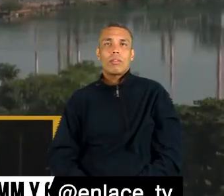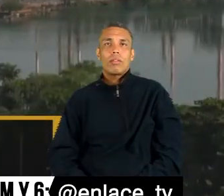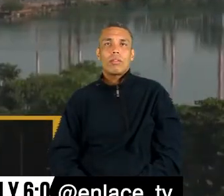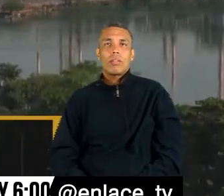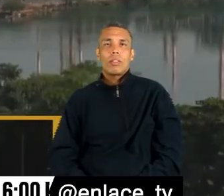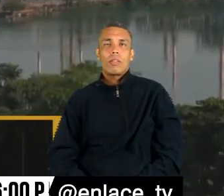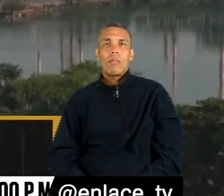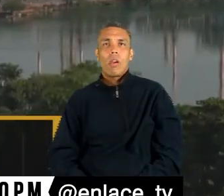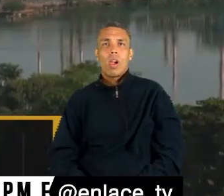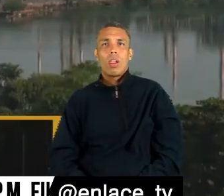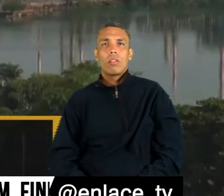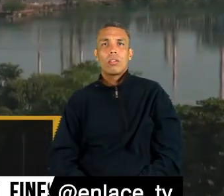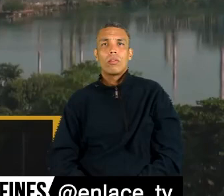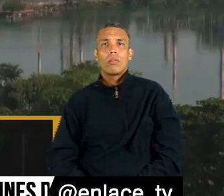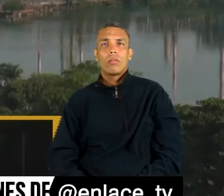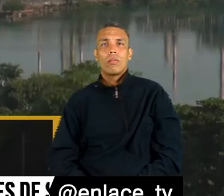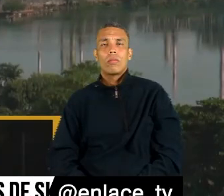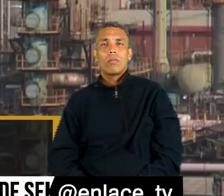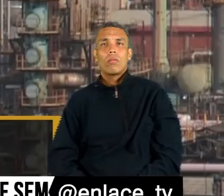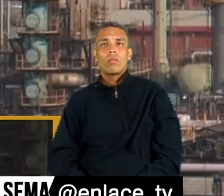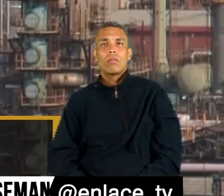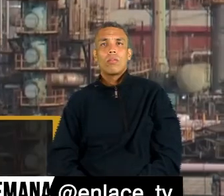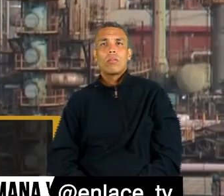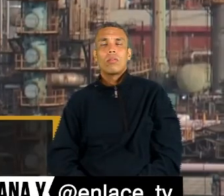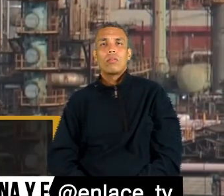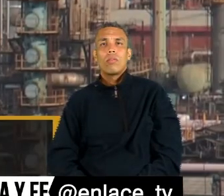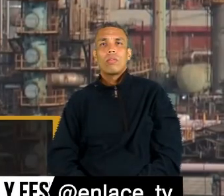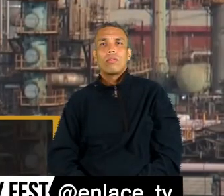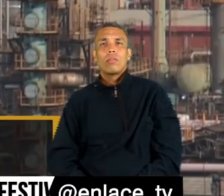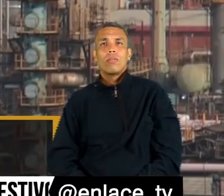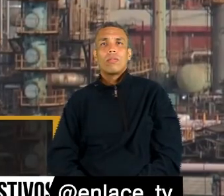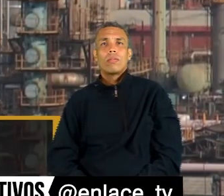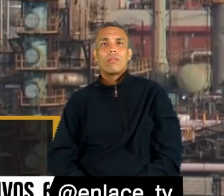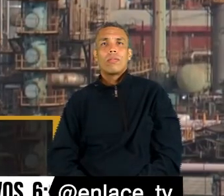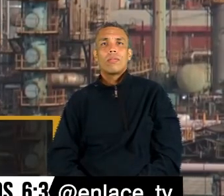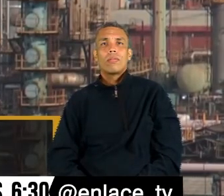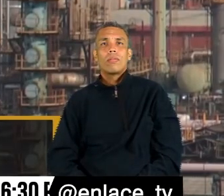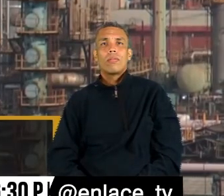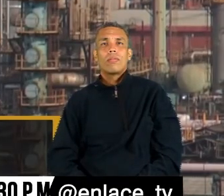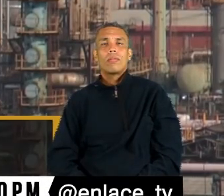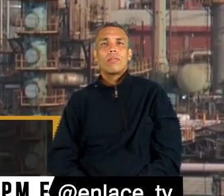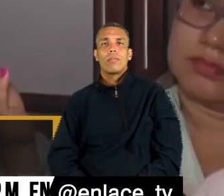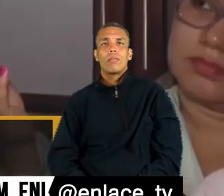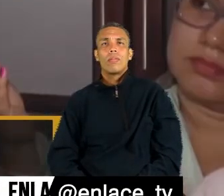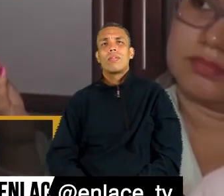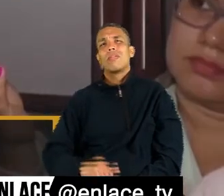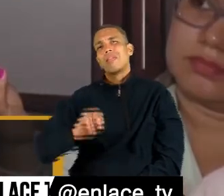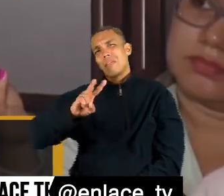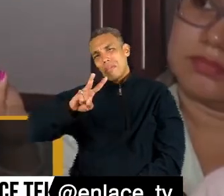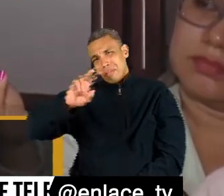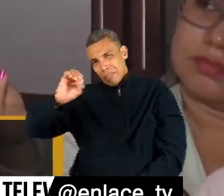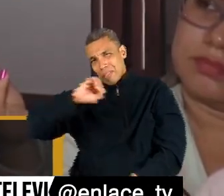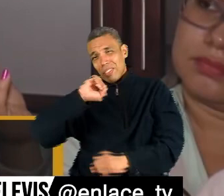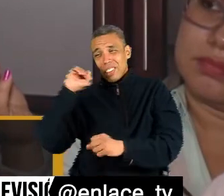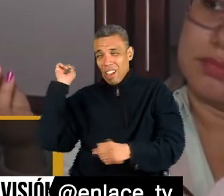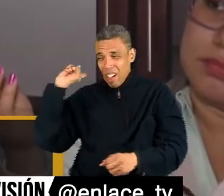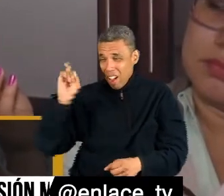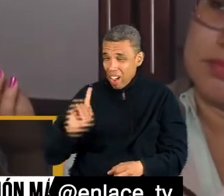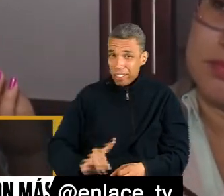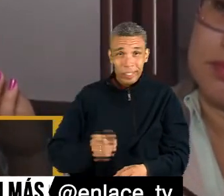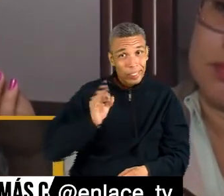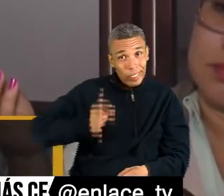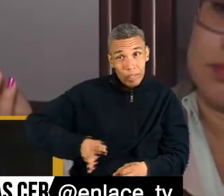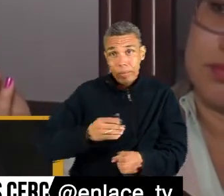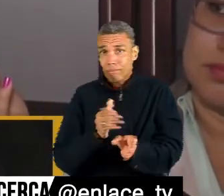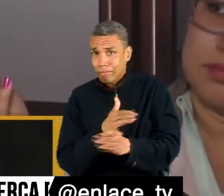Yo como barranqueño, siempre ha sido un problema en los últimos 20 años. Los que hemos estado cerquita al gobierno, a